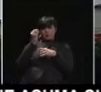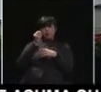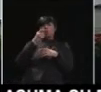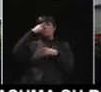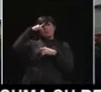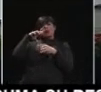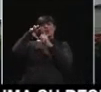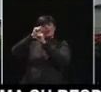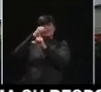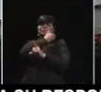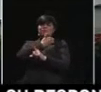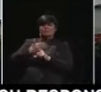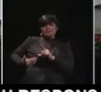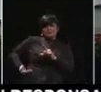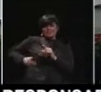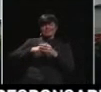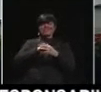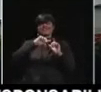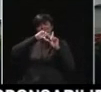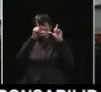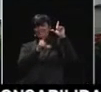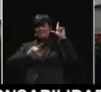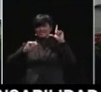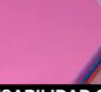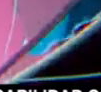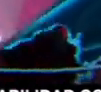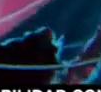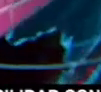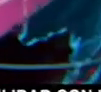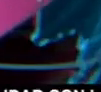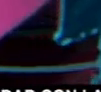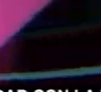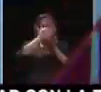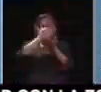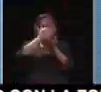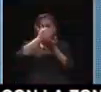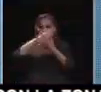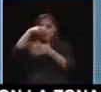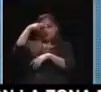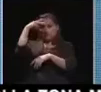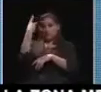propios que informen, eduquen y diviertan. Vamos a escuchar.